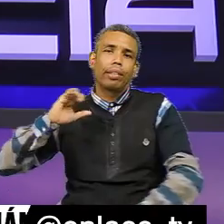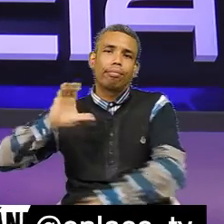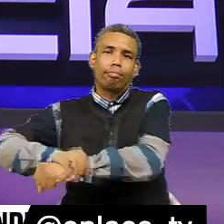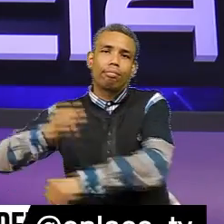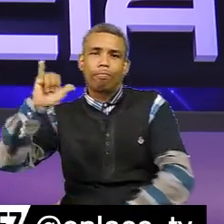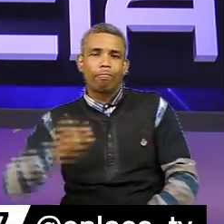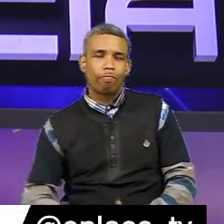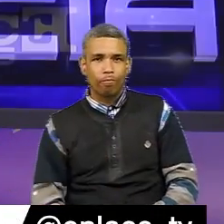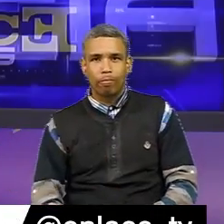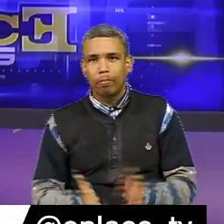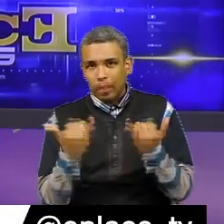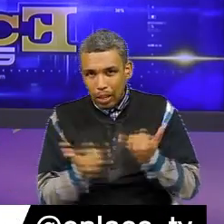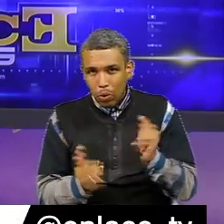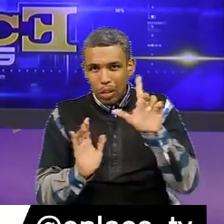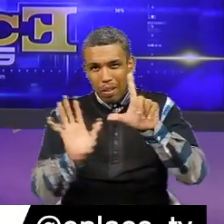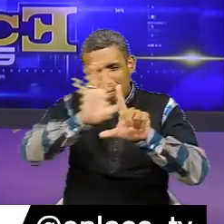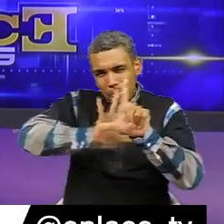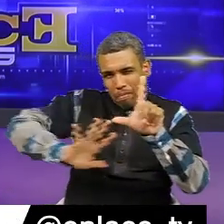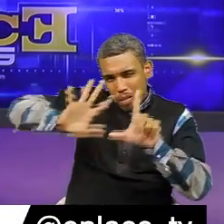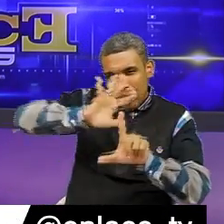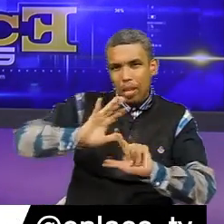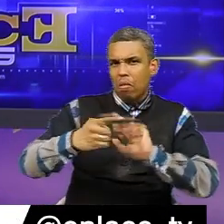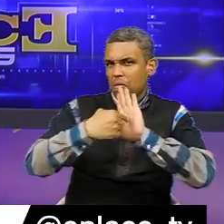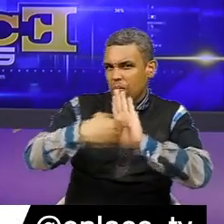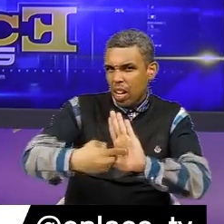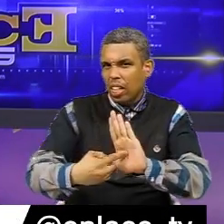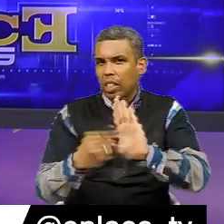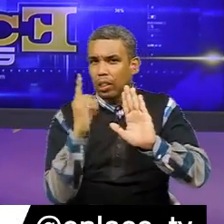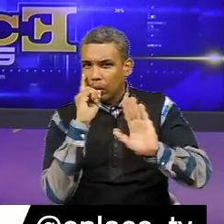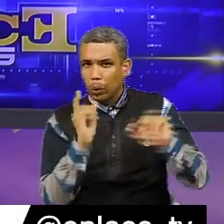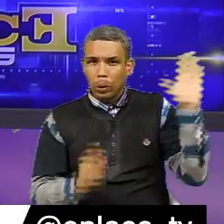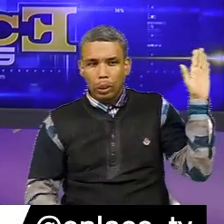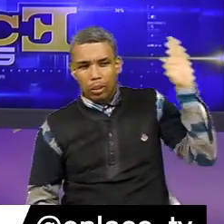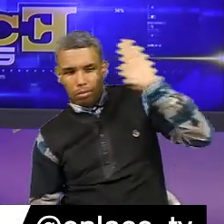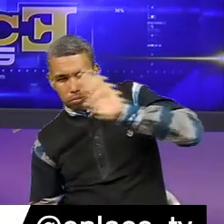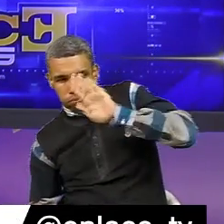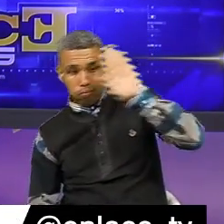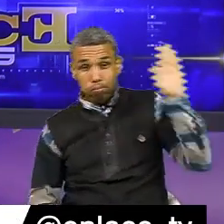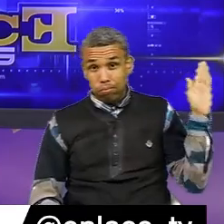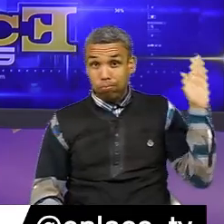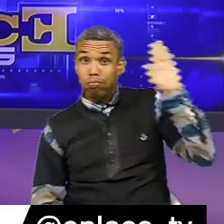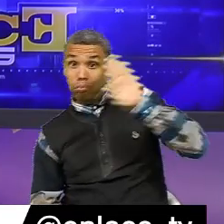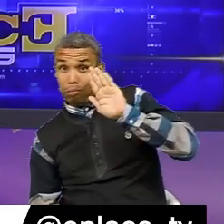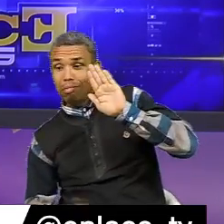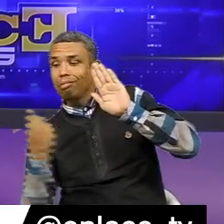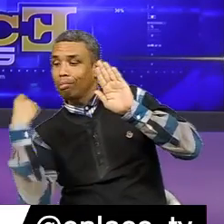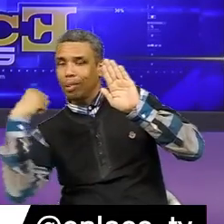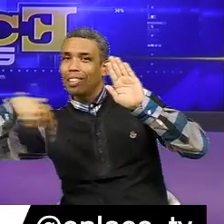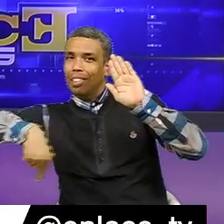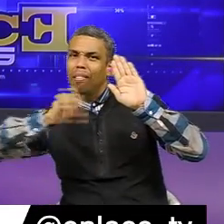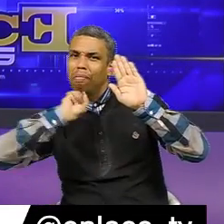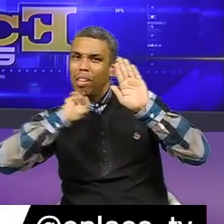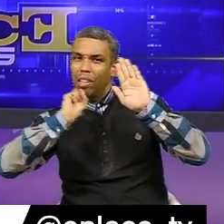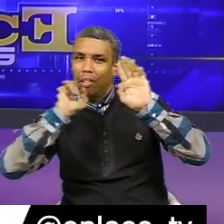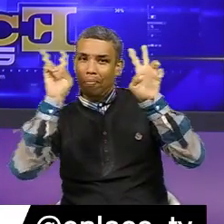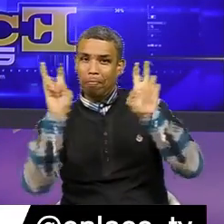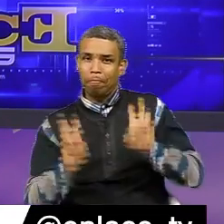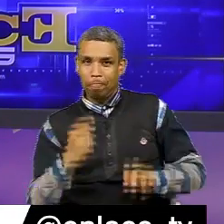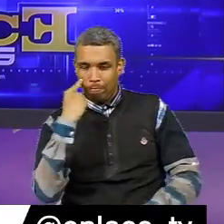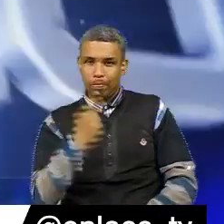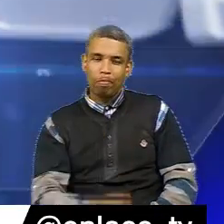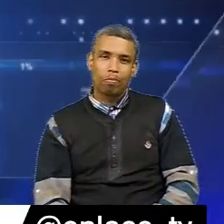A continuación, en imágenes y sonidos, conozcamos otros hechos importantes ocurridos en las últimas horas en nuestra ciudad y región.